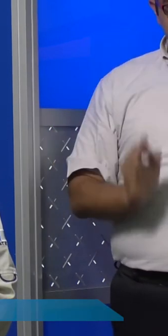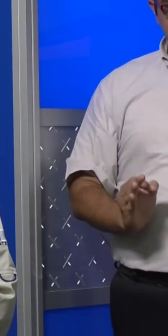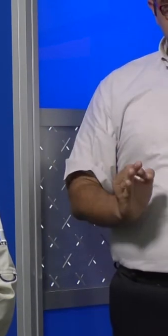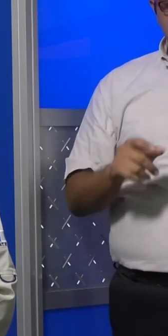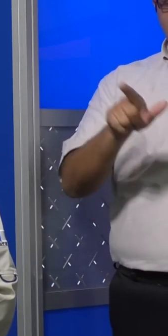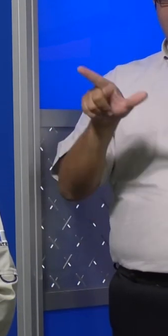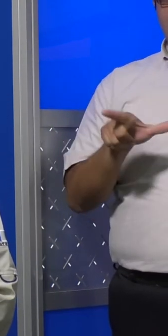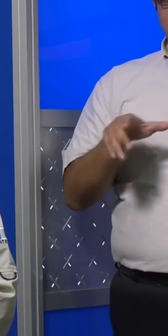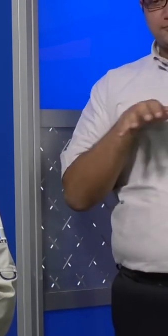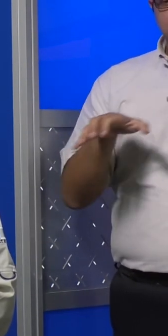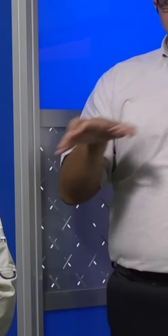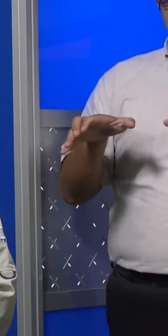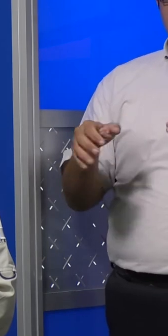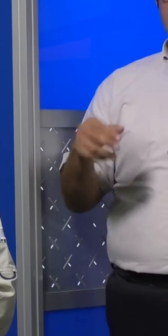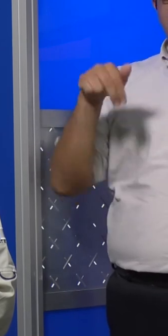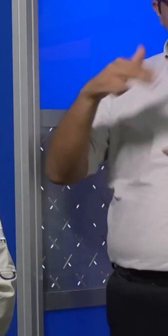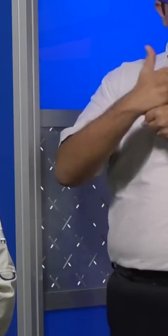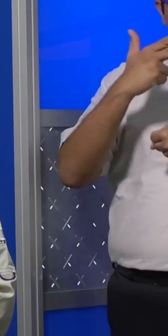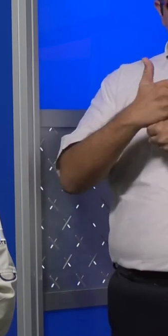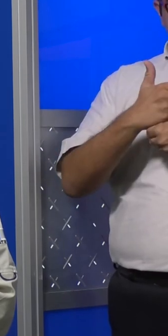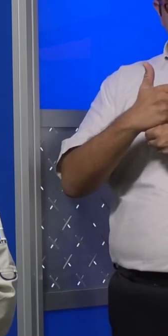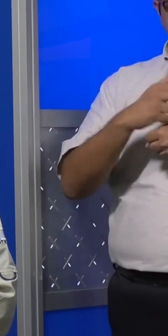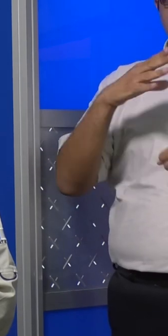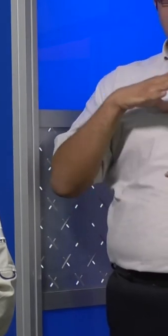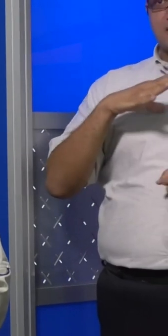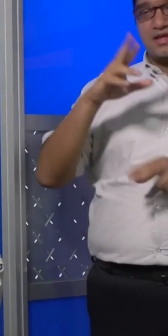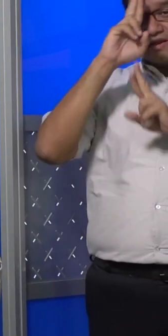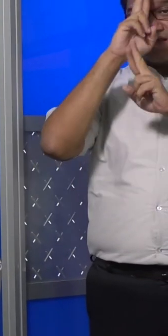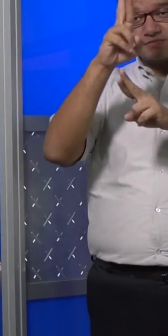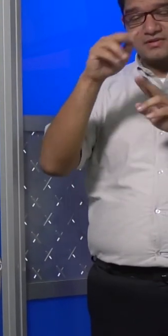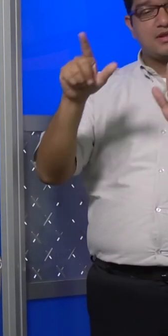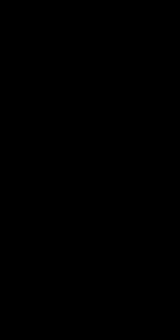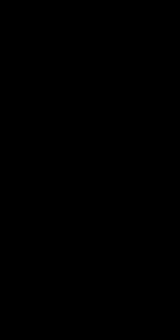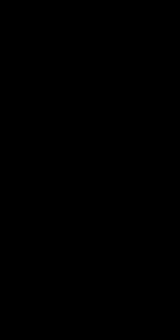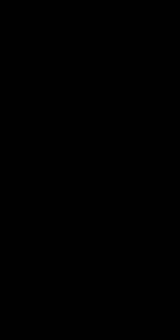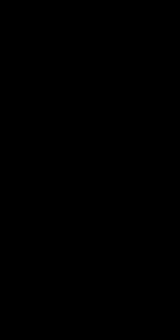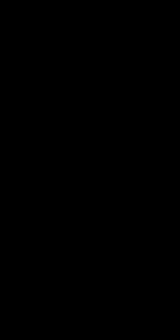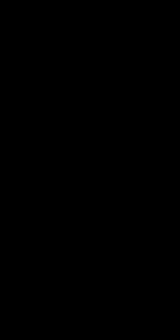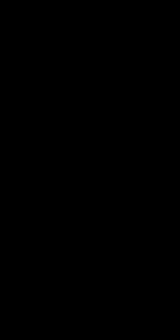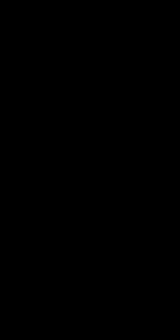sísmica como es guatemala y que cumplan pues todas las normativas al respecto